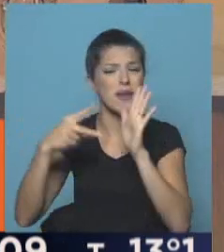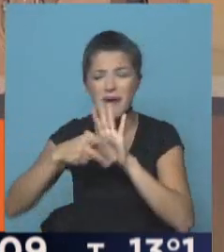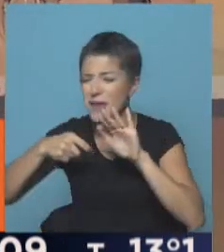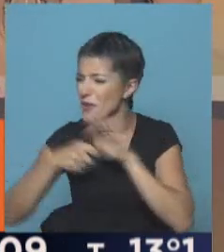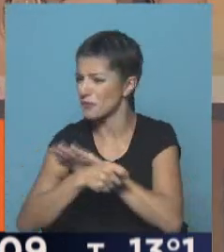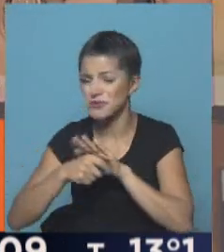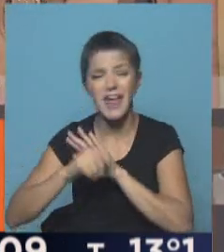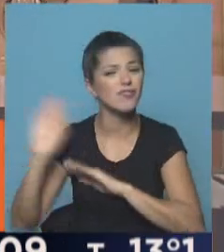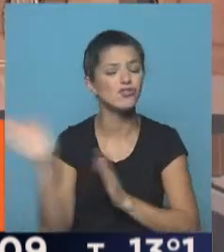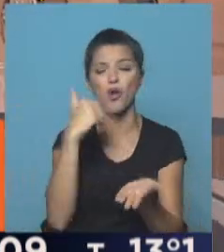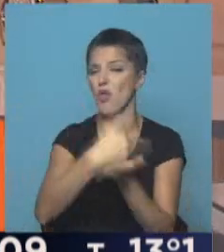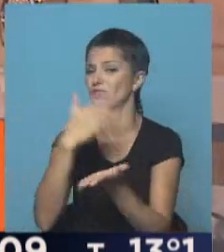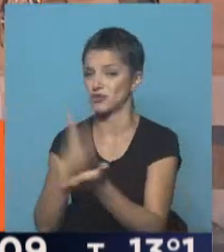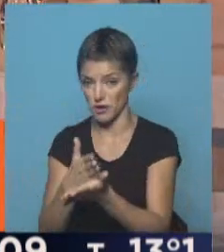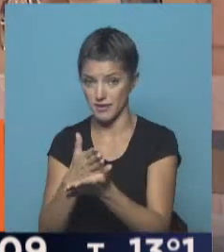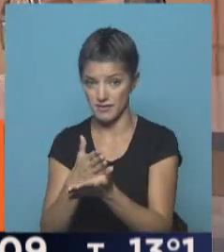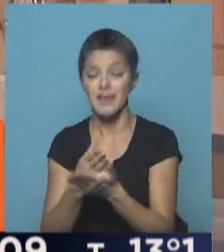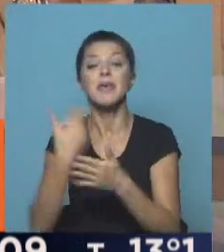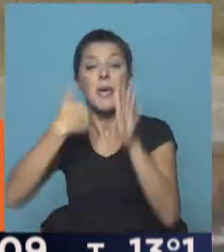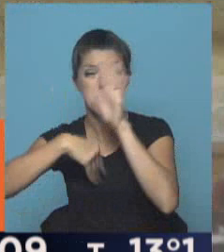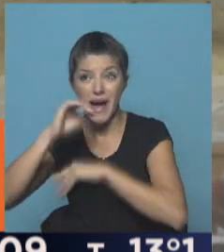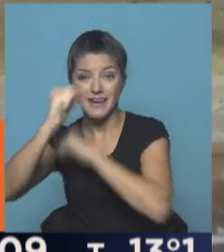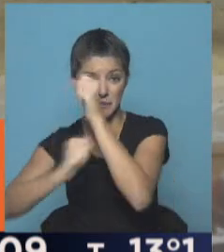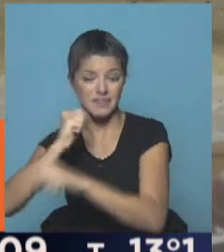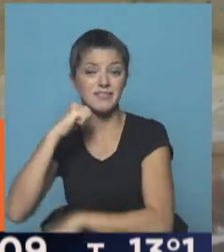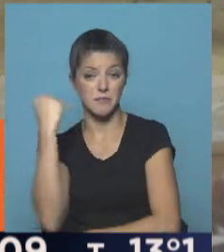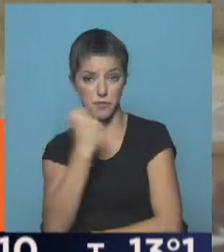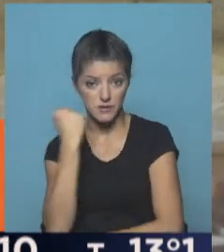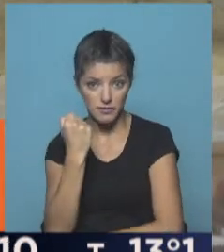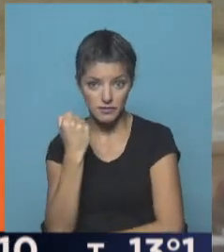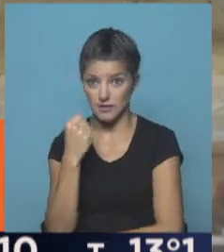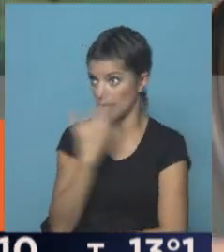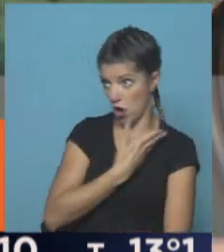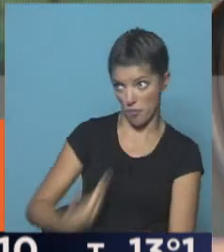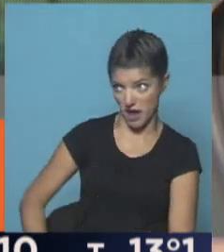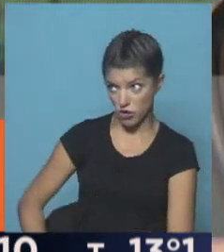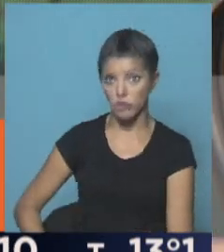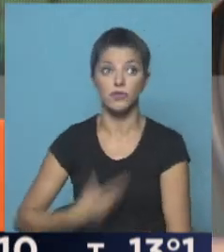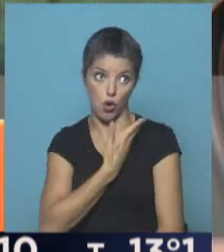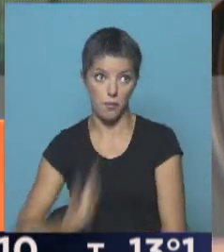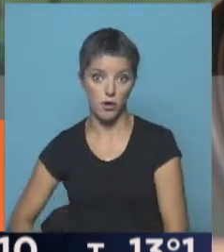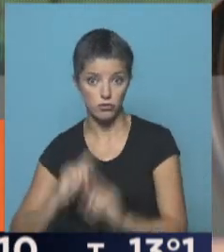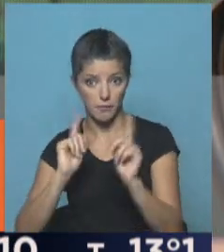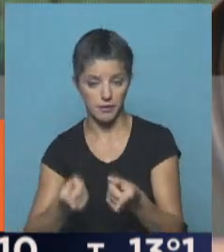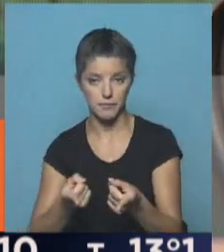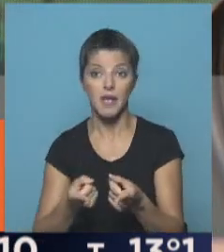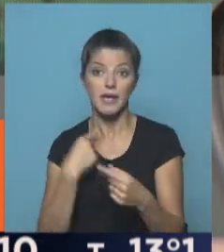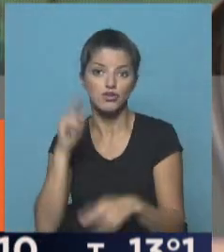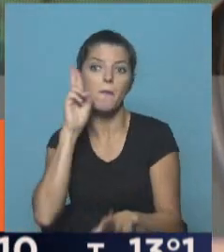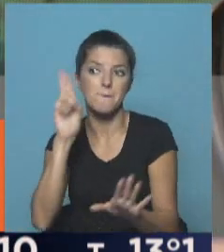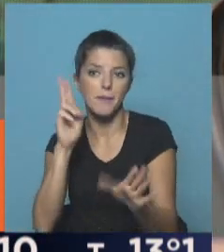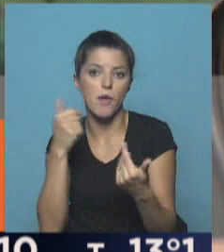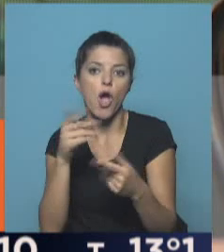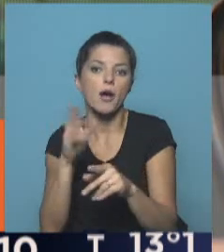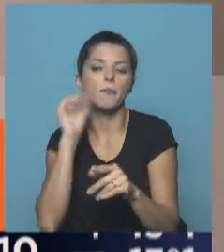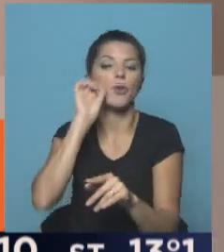nivel, entre sobre todo grandes empresas, y a la cual están muchas veces vinculados funcionarios del gobierno que habilitan este tipo de cosas. Claro, por eso,